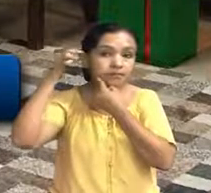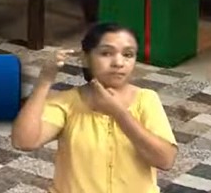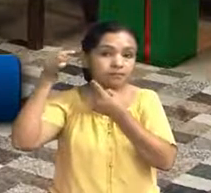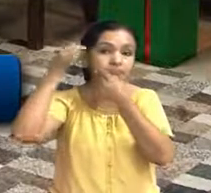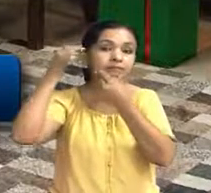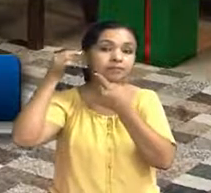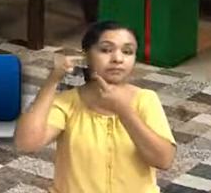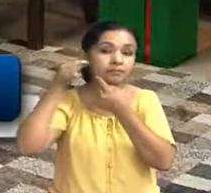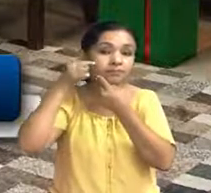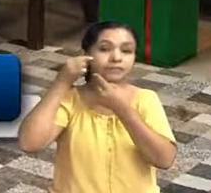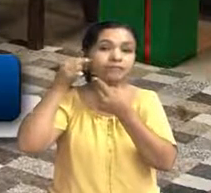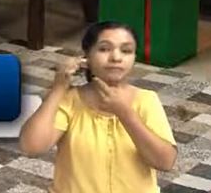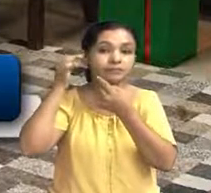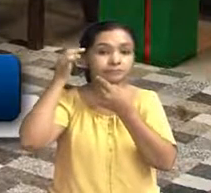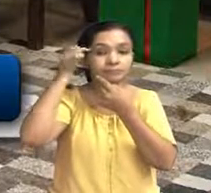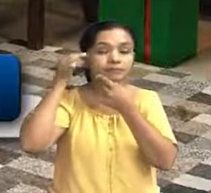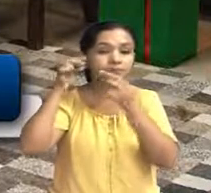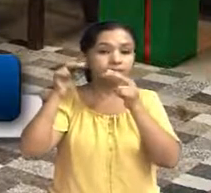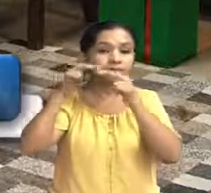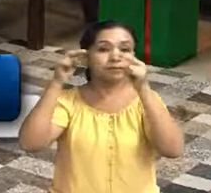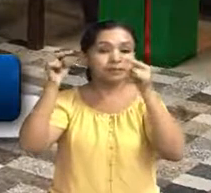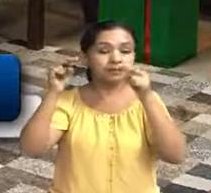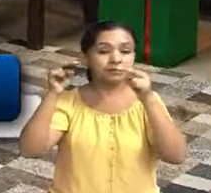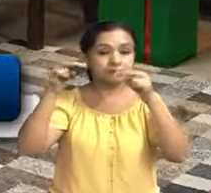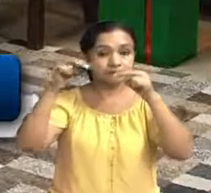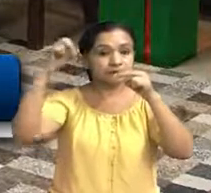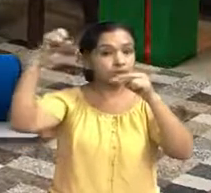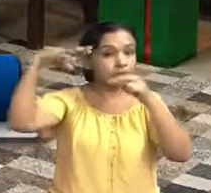para estimular meramente los nervios de la cara.